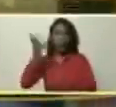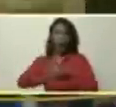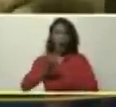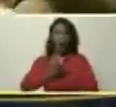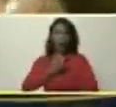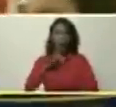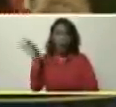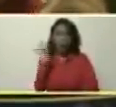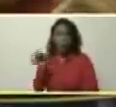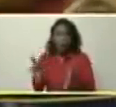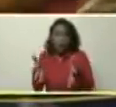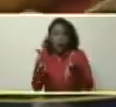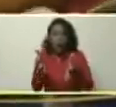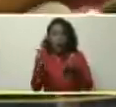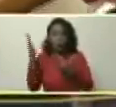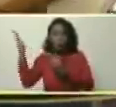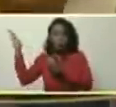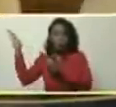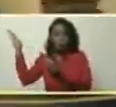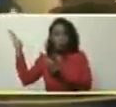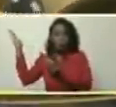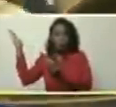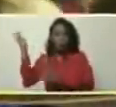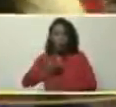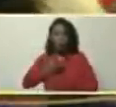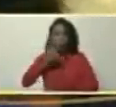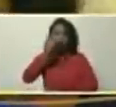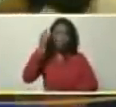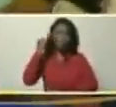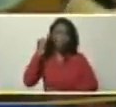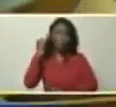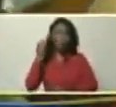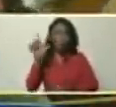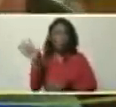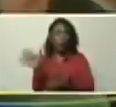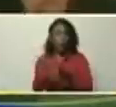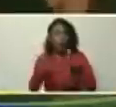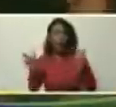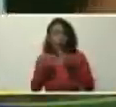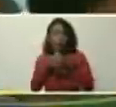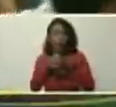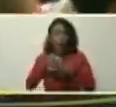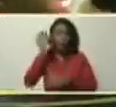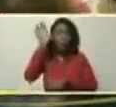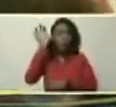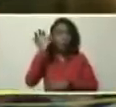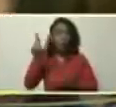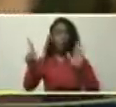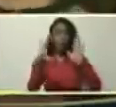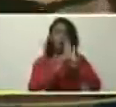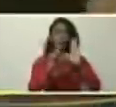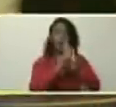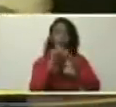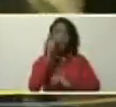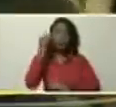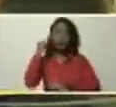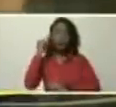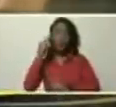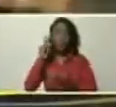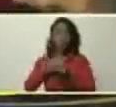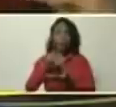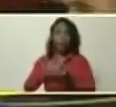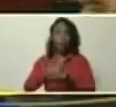electos, los alcaldes y alcaldesas electos por el Gran Polo Patriótico, los legisladores y legisladoras